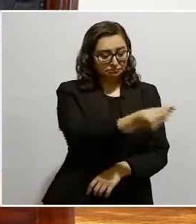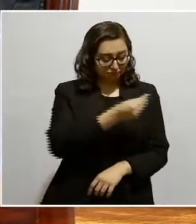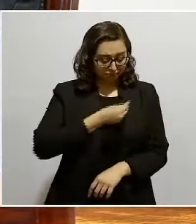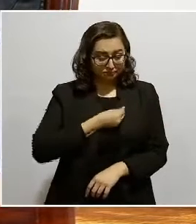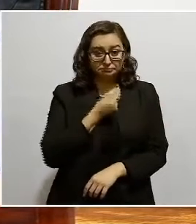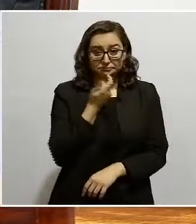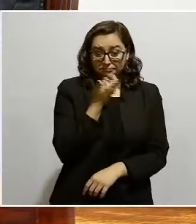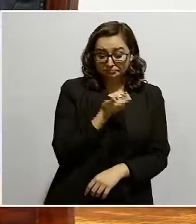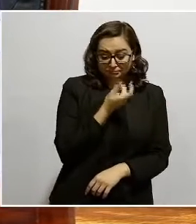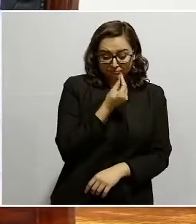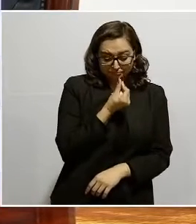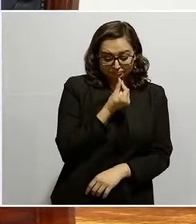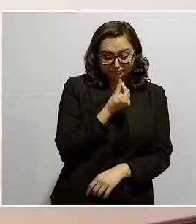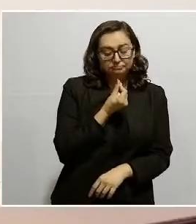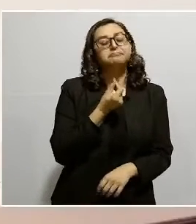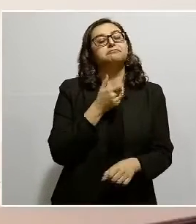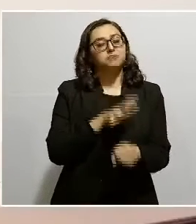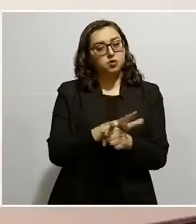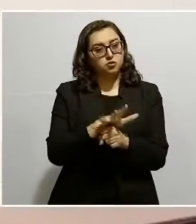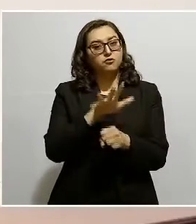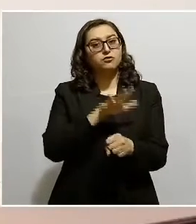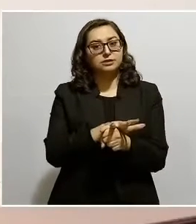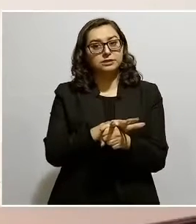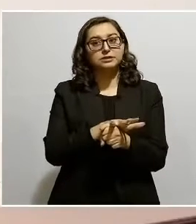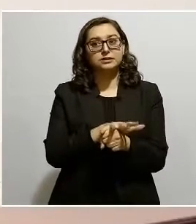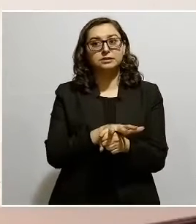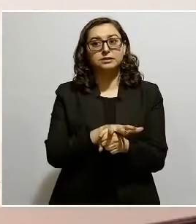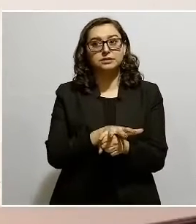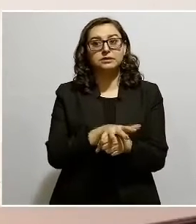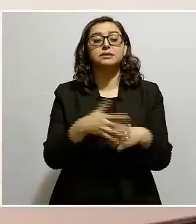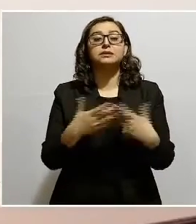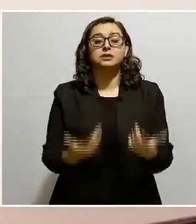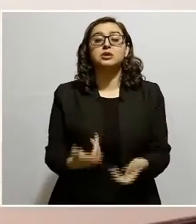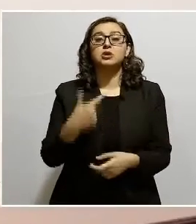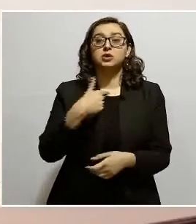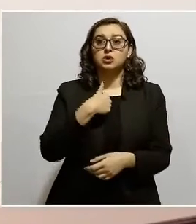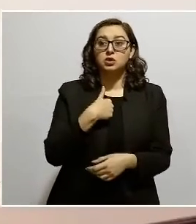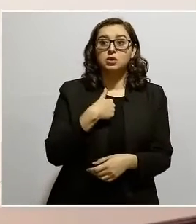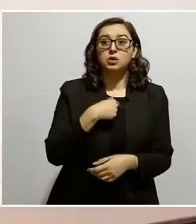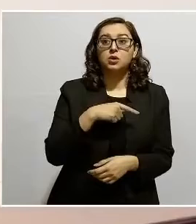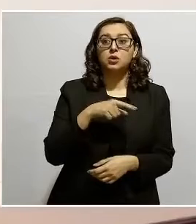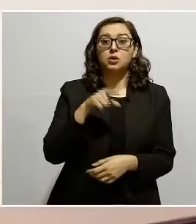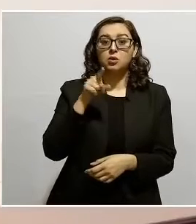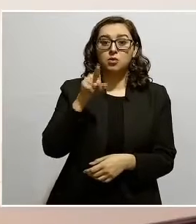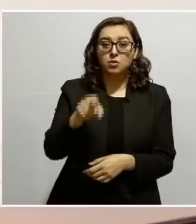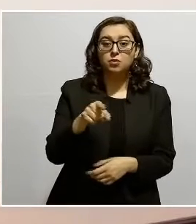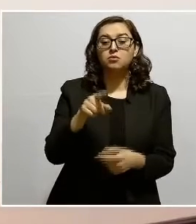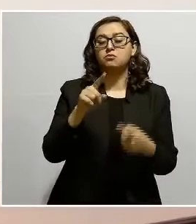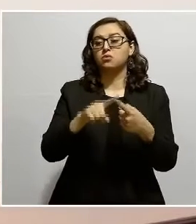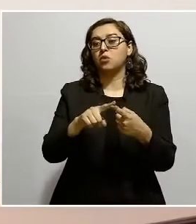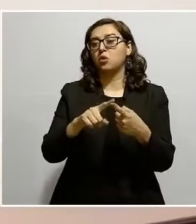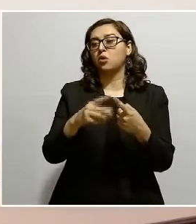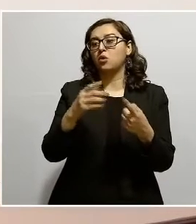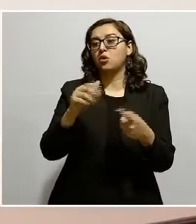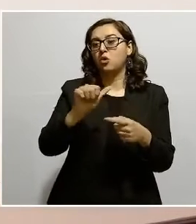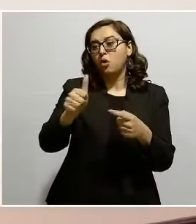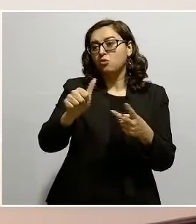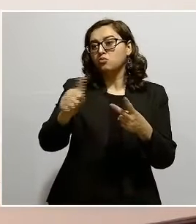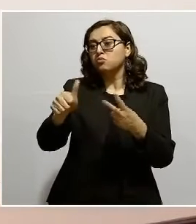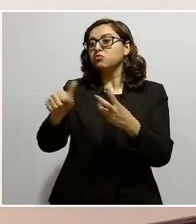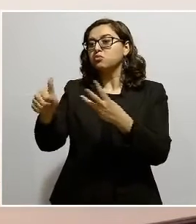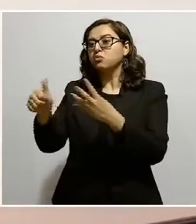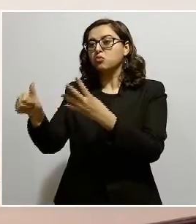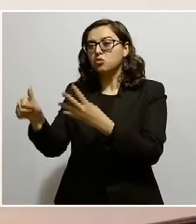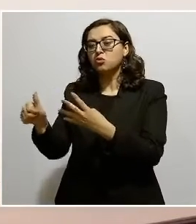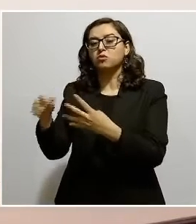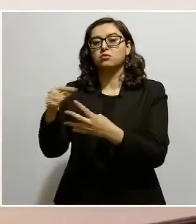dinero alcanzó para invitar a Isidoro Pedrero Totosaus, a Eber Sánchez, Alejandro,